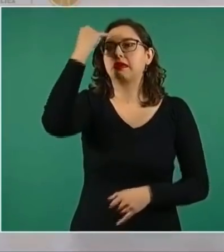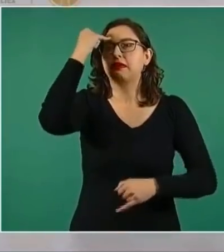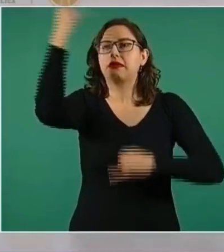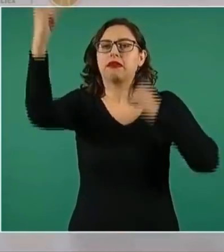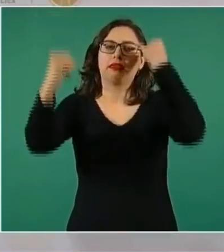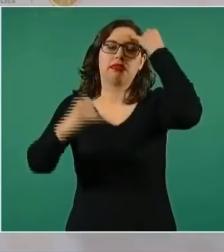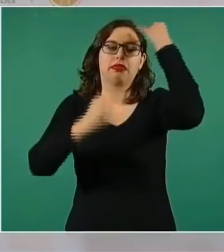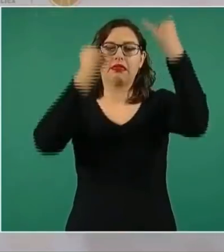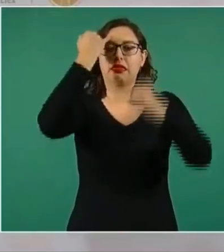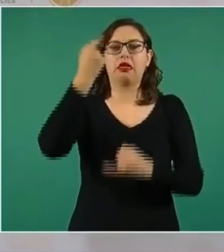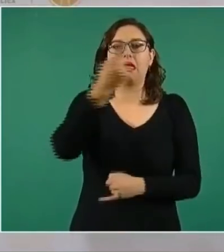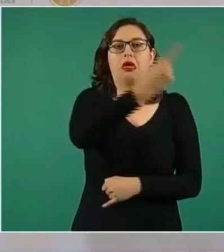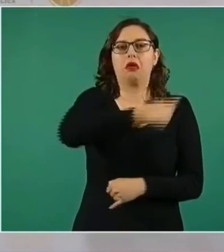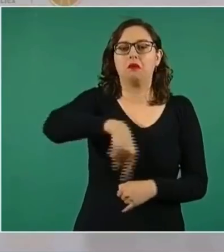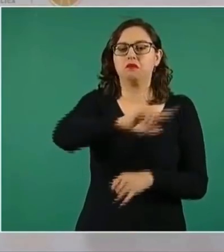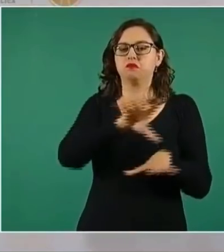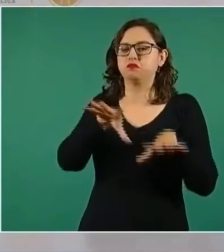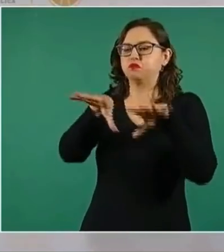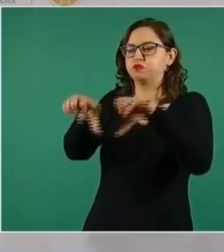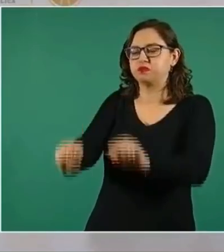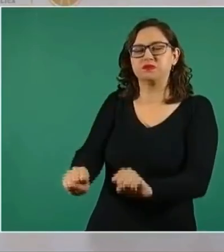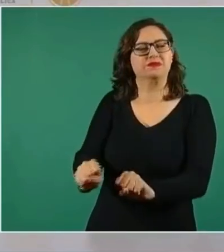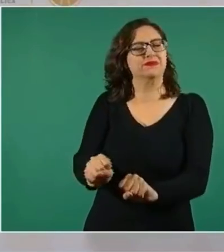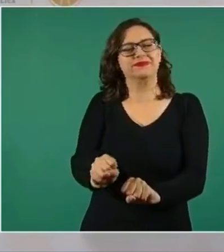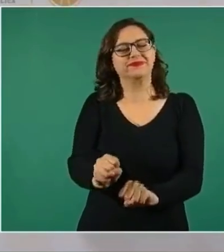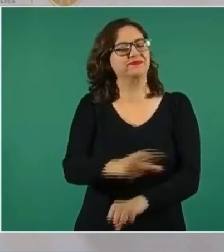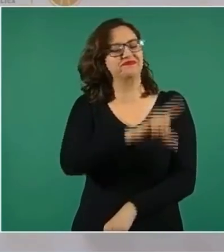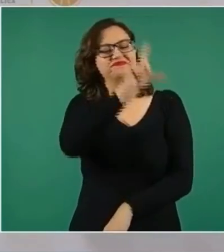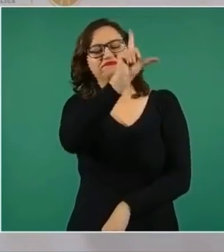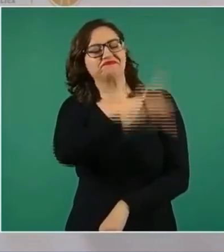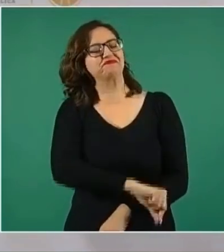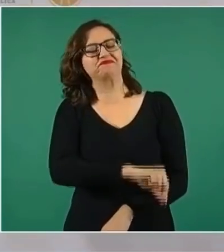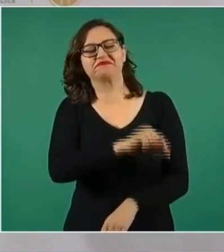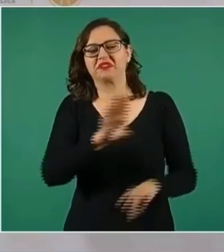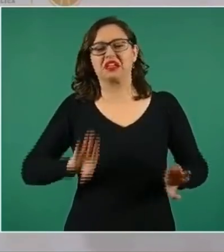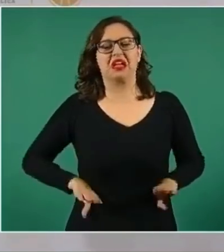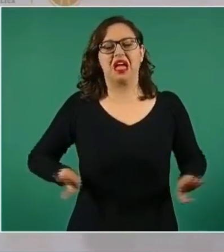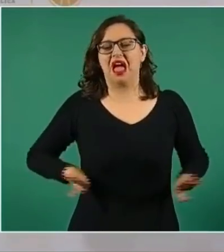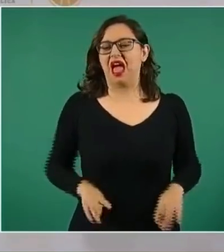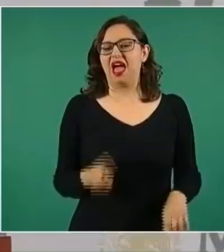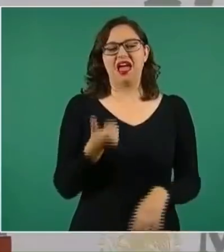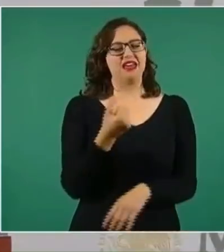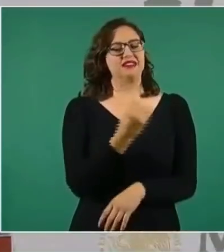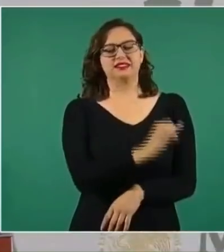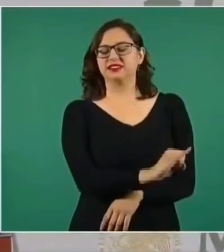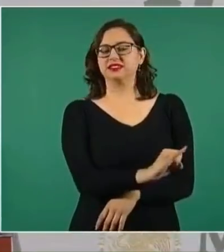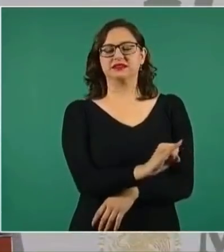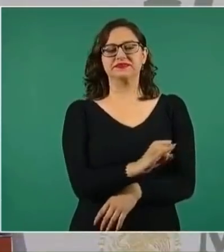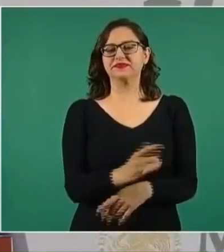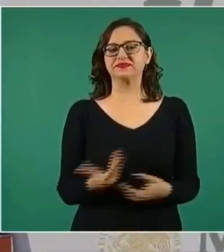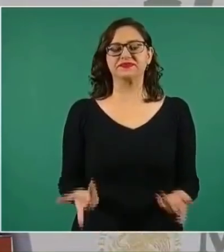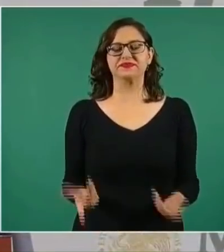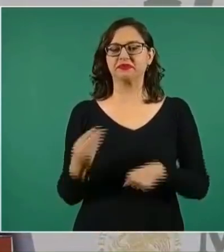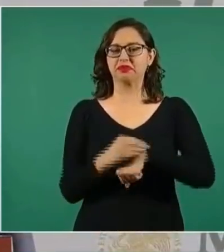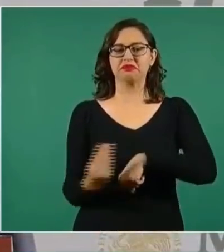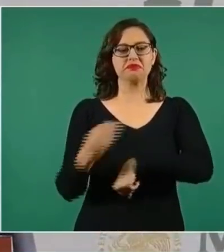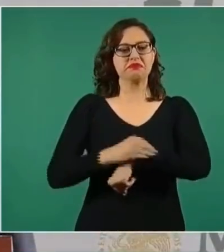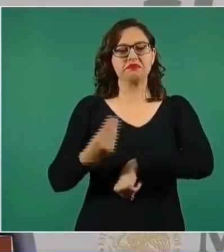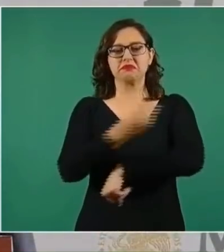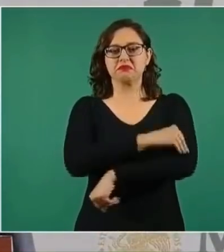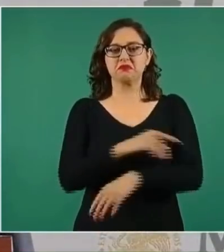colonizador, una vulgaridad, por lo general nunca